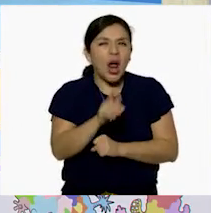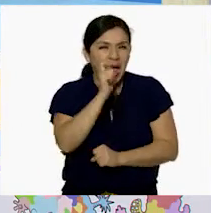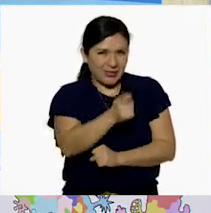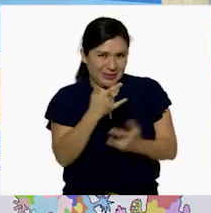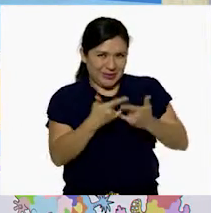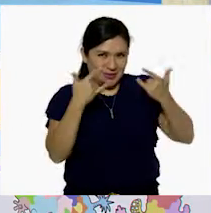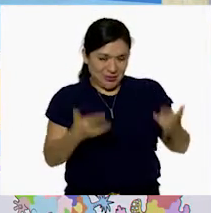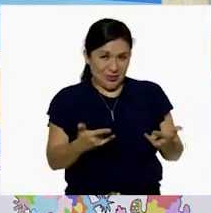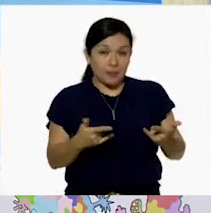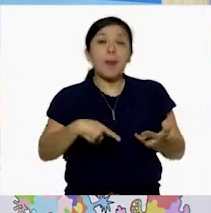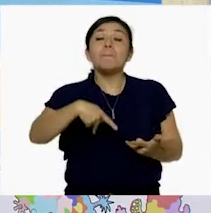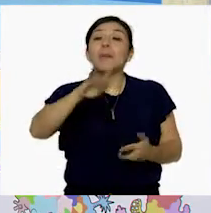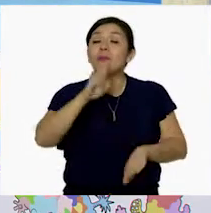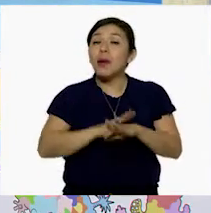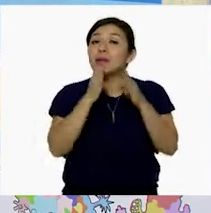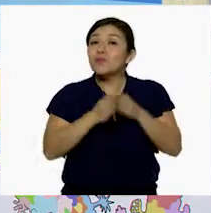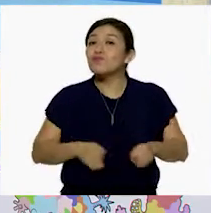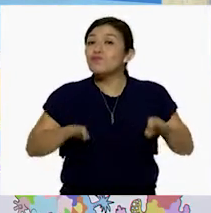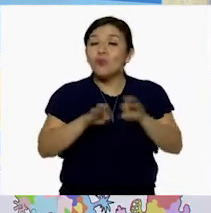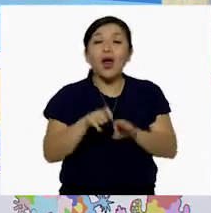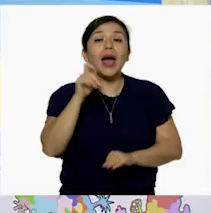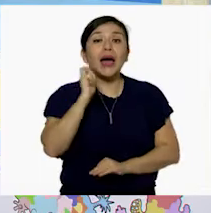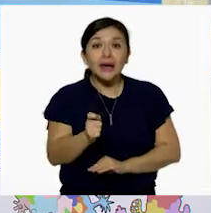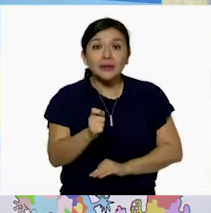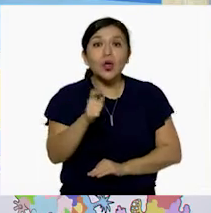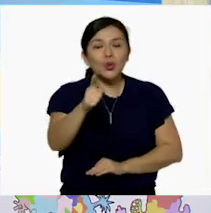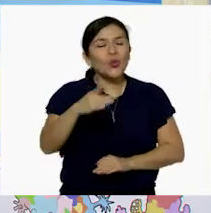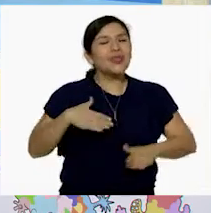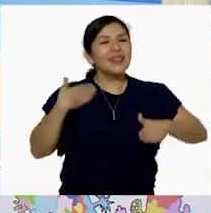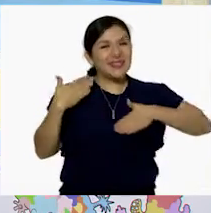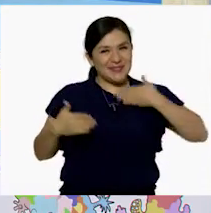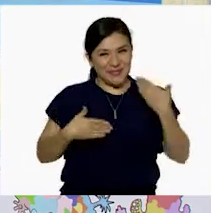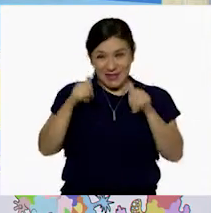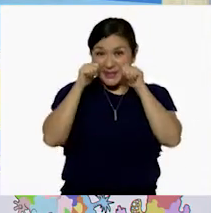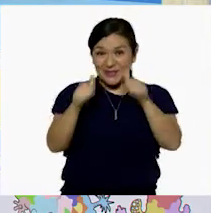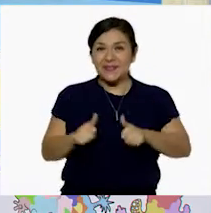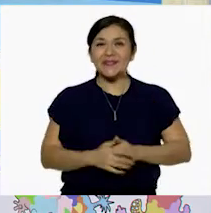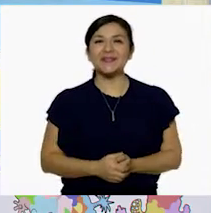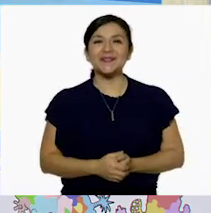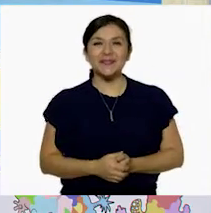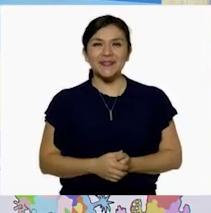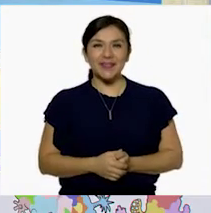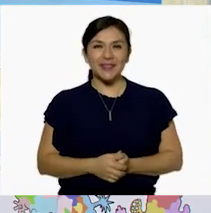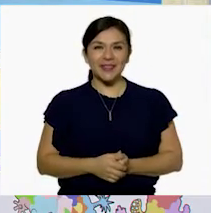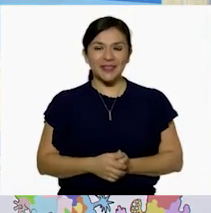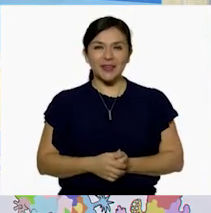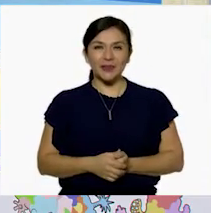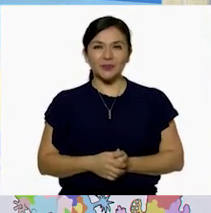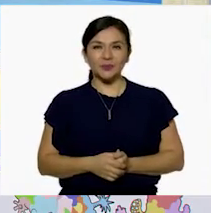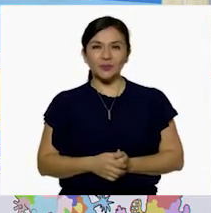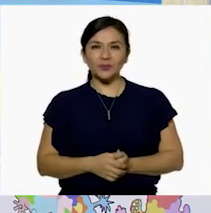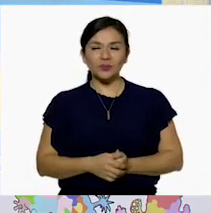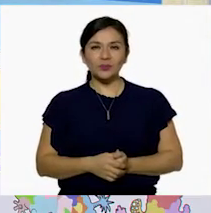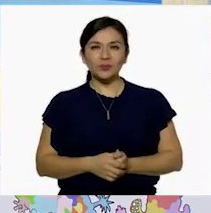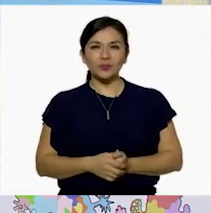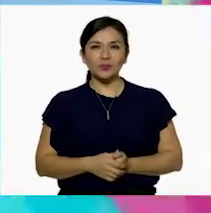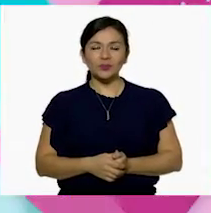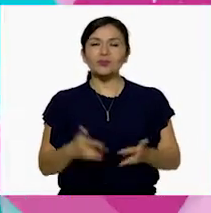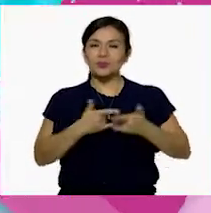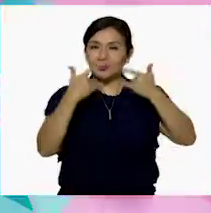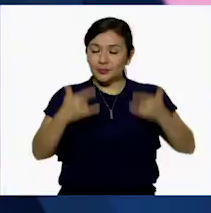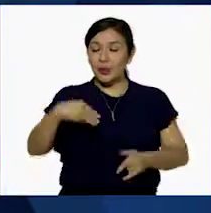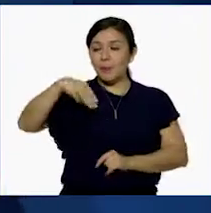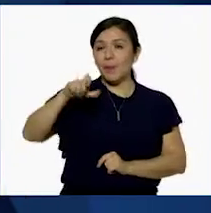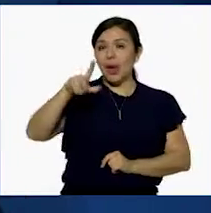en el cuento. Pero sobre todo, lo más importante, disfrútenlo. Pongan atención. Los